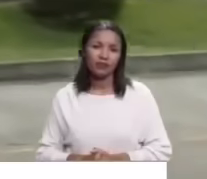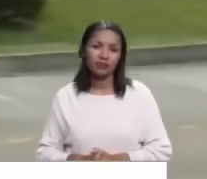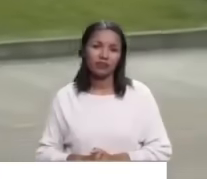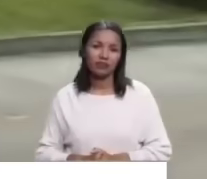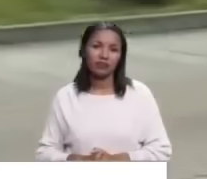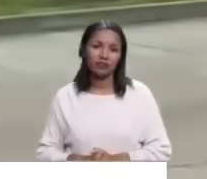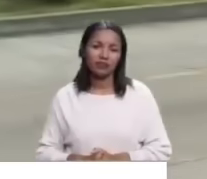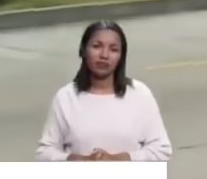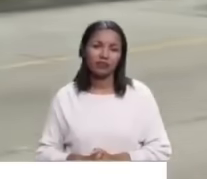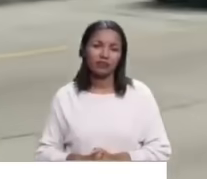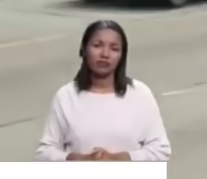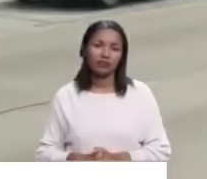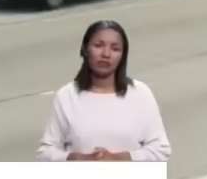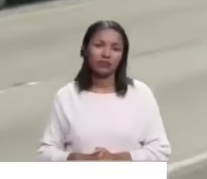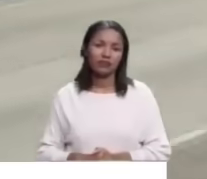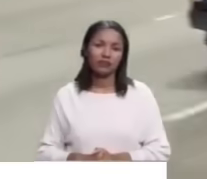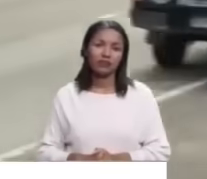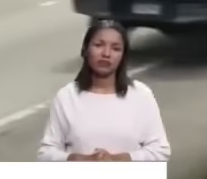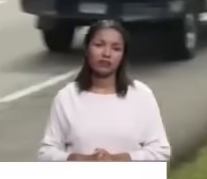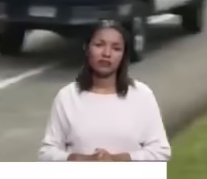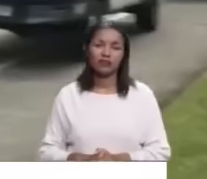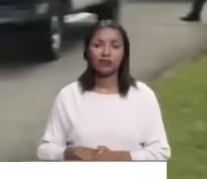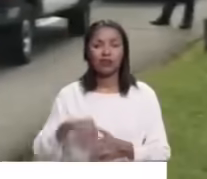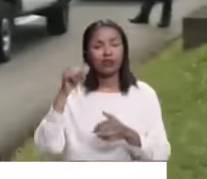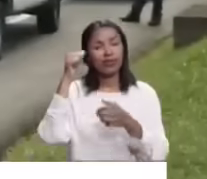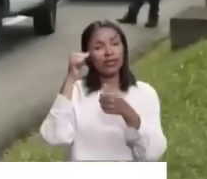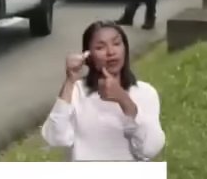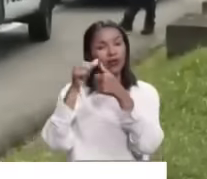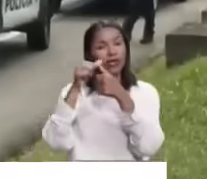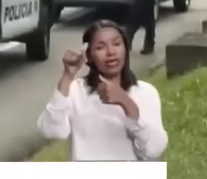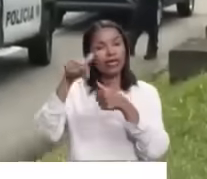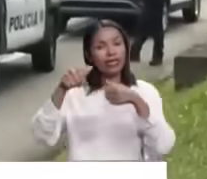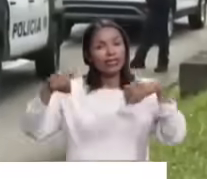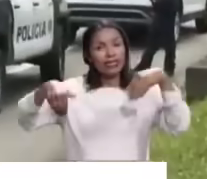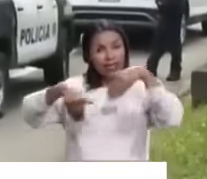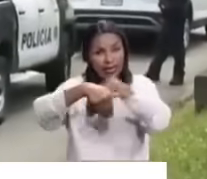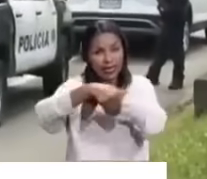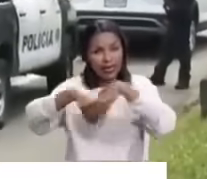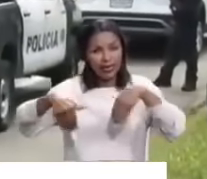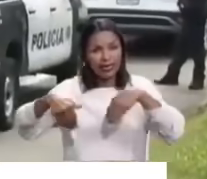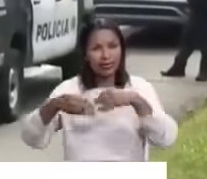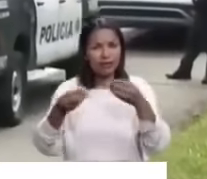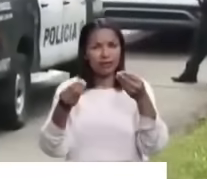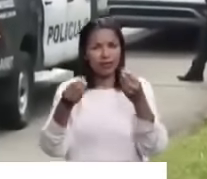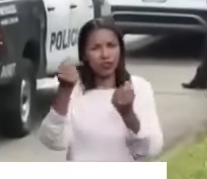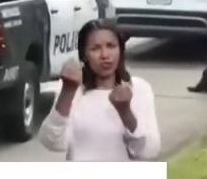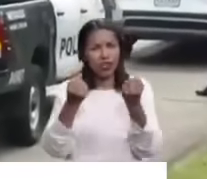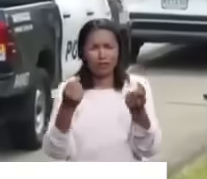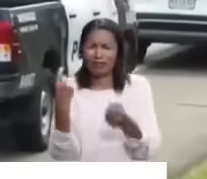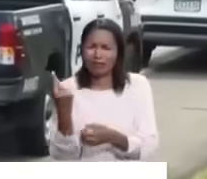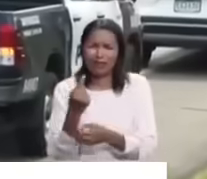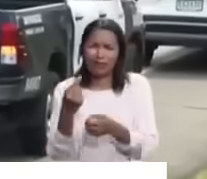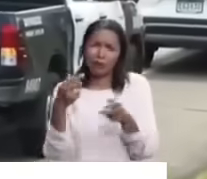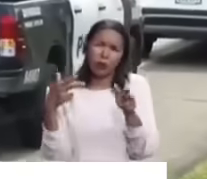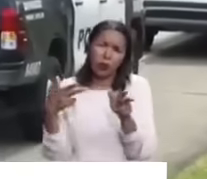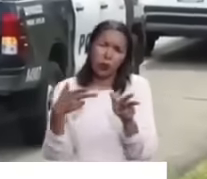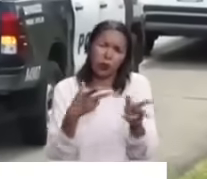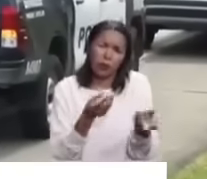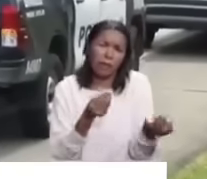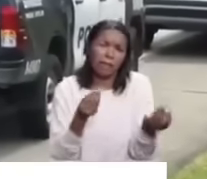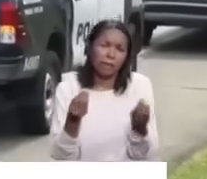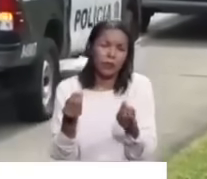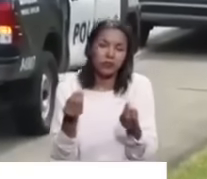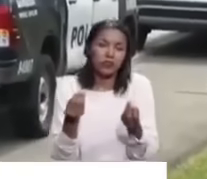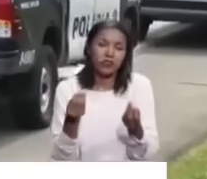autoridades pertinentes. Recordemos que esta vía es una de las más transitadas en horas de el mediodía en